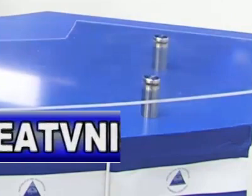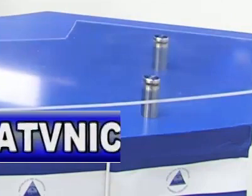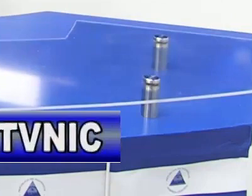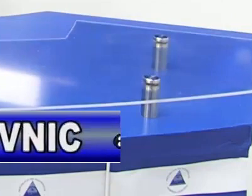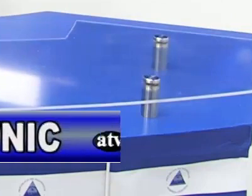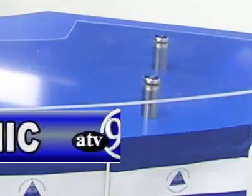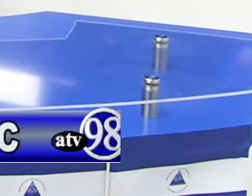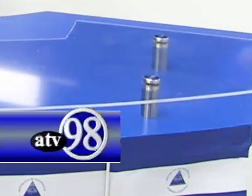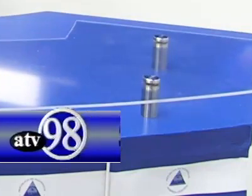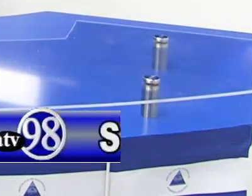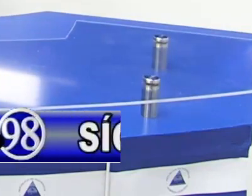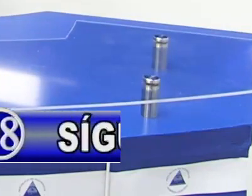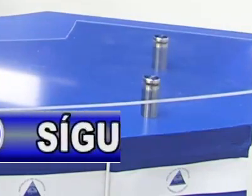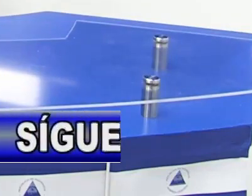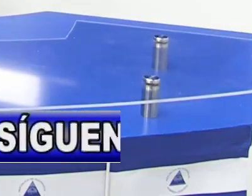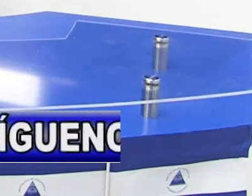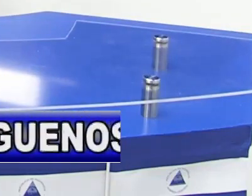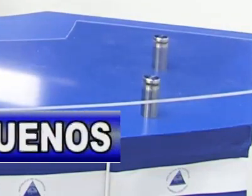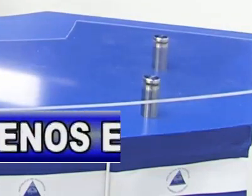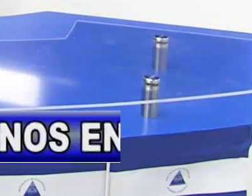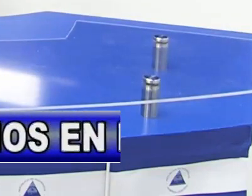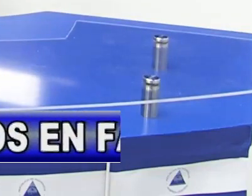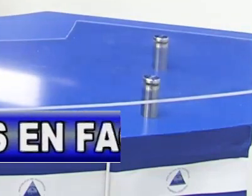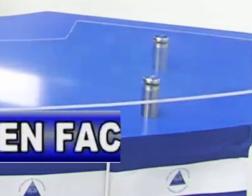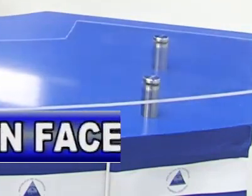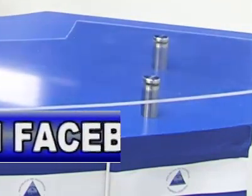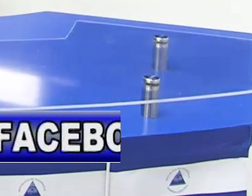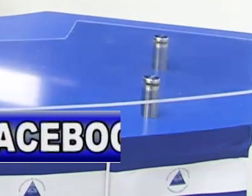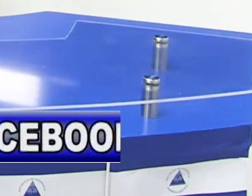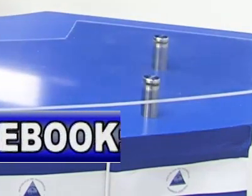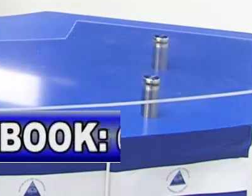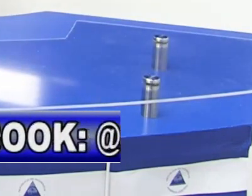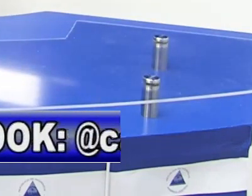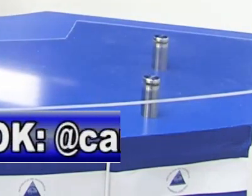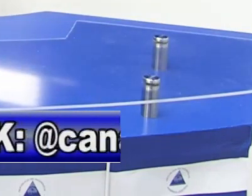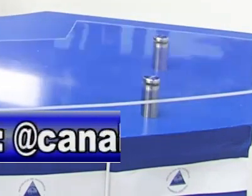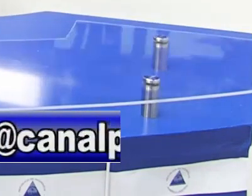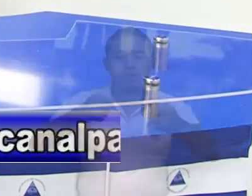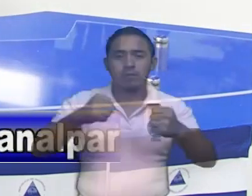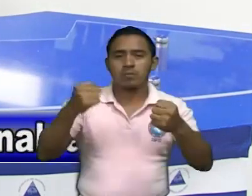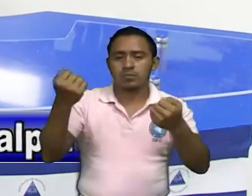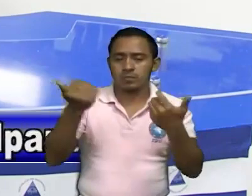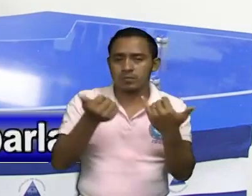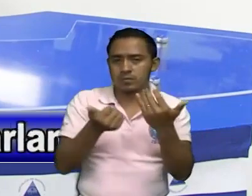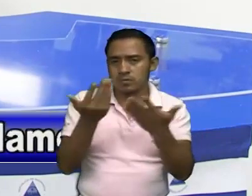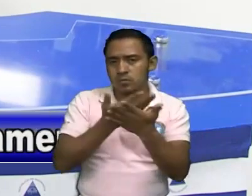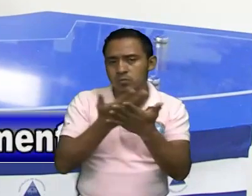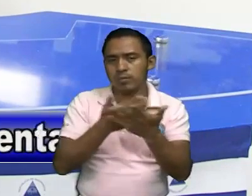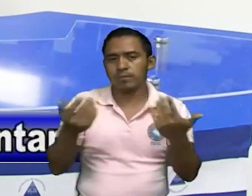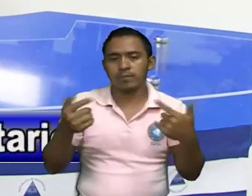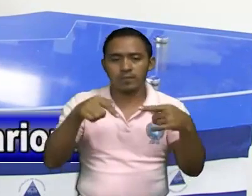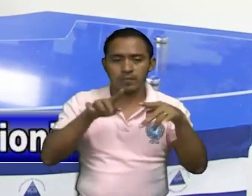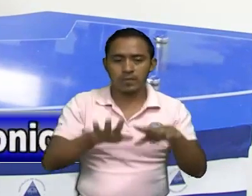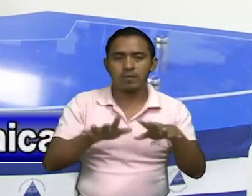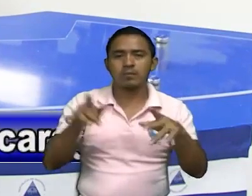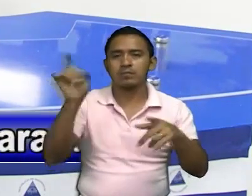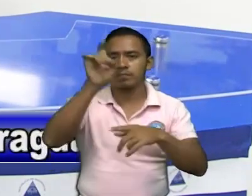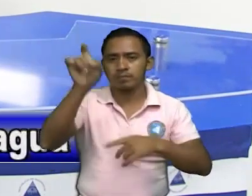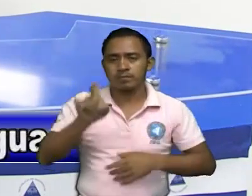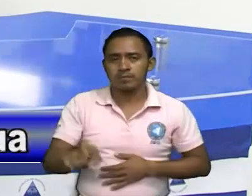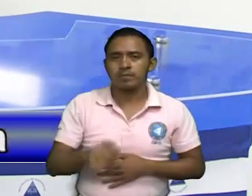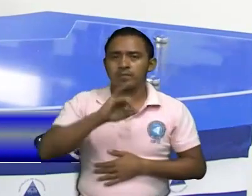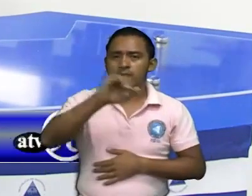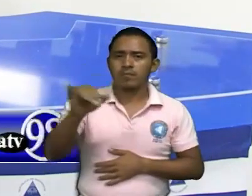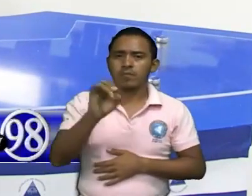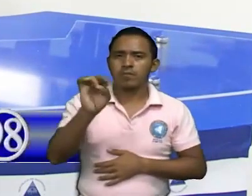Nacional, realizaron el lanzamiento de los espacios de aprendizaje para el reforzamiento escolar, presencial y en línea.